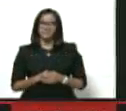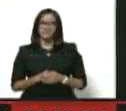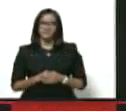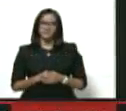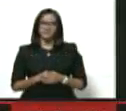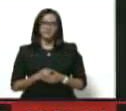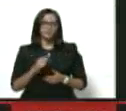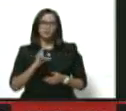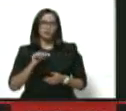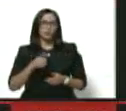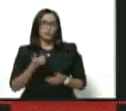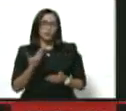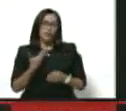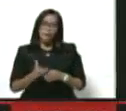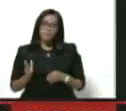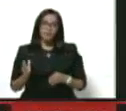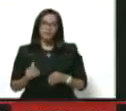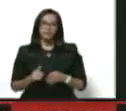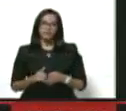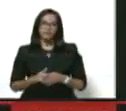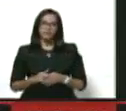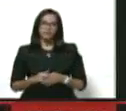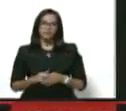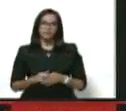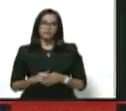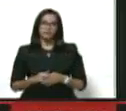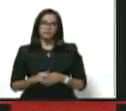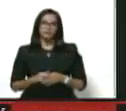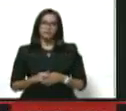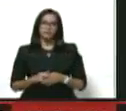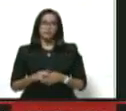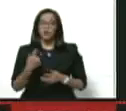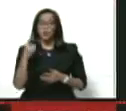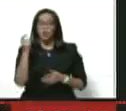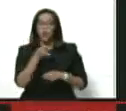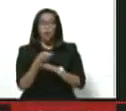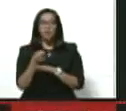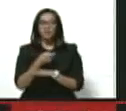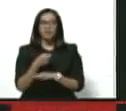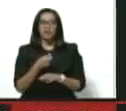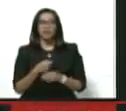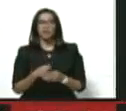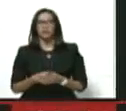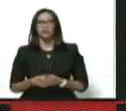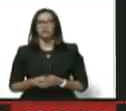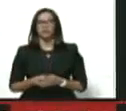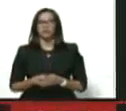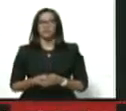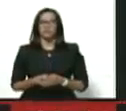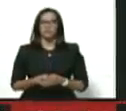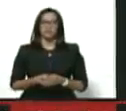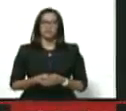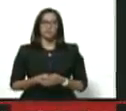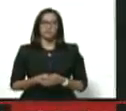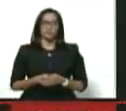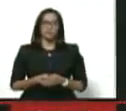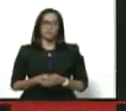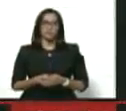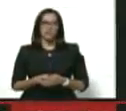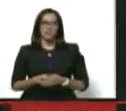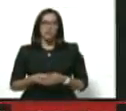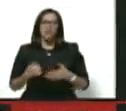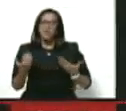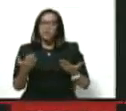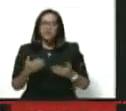gobierno, ¿le? Y listo, pasar por el gobierno. ¿Y qué dejaste? Fuerza contra. ¿Qué fuerza con la